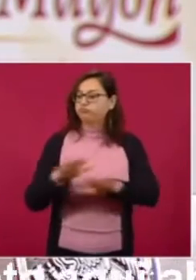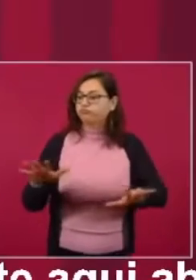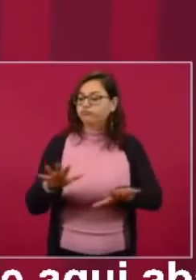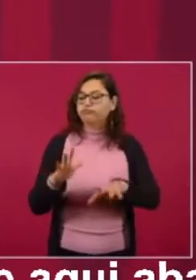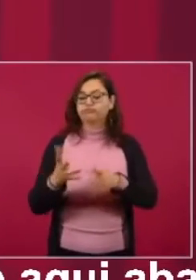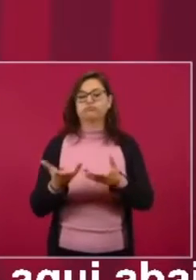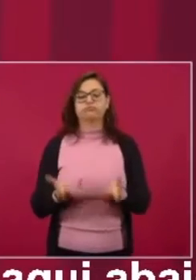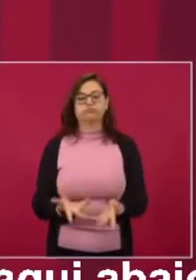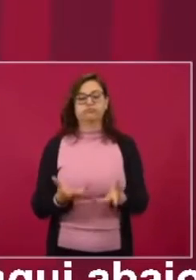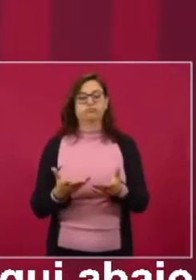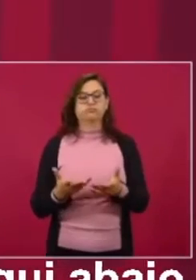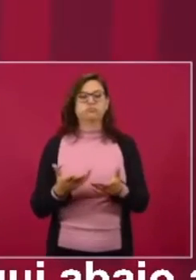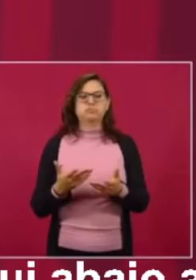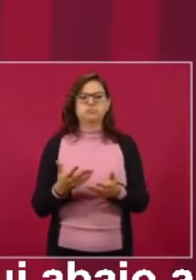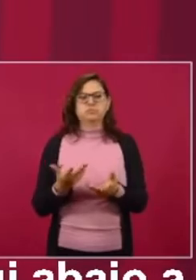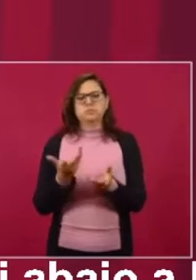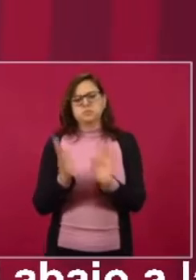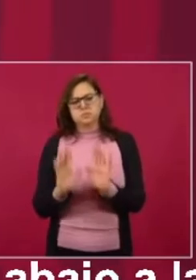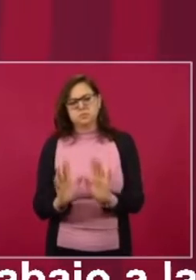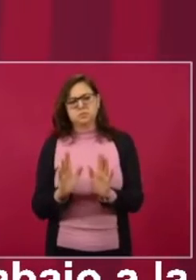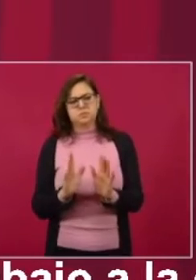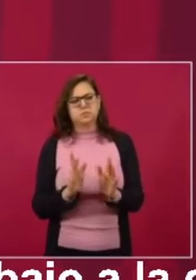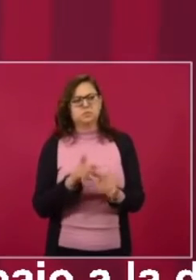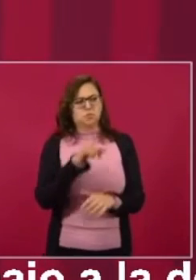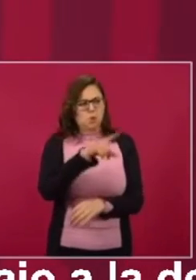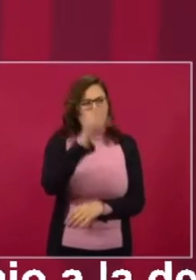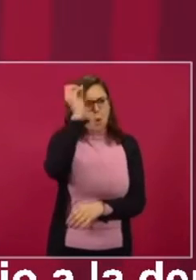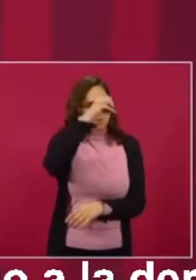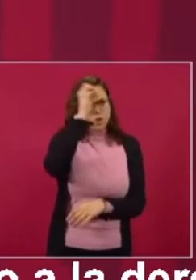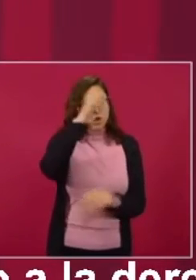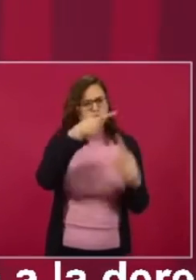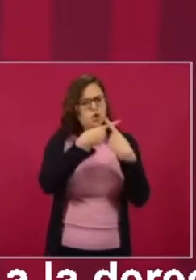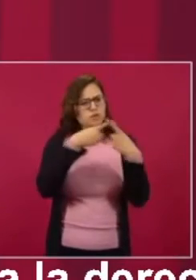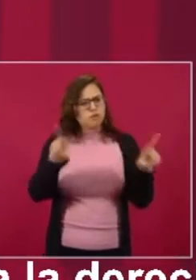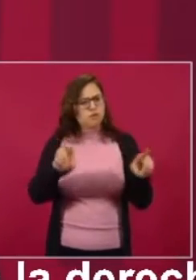respetando el derecho a disentir